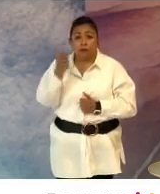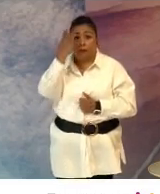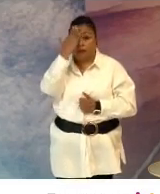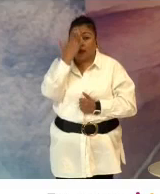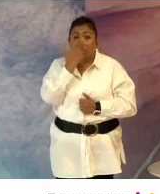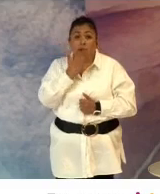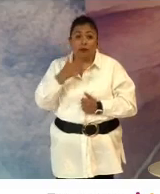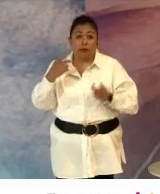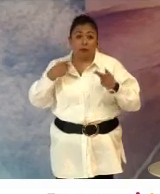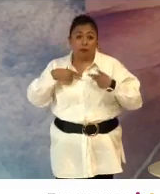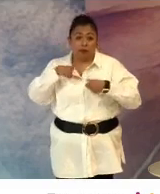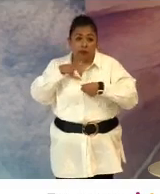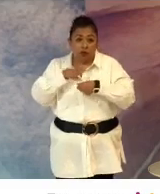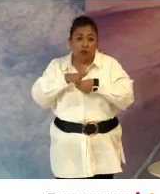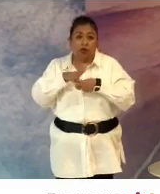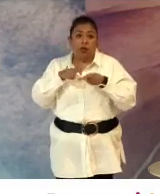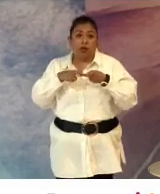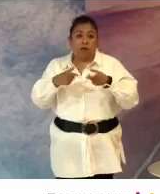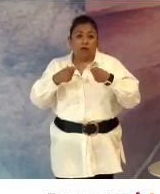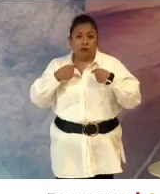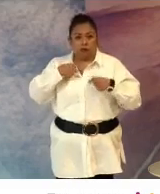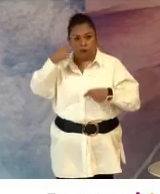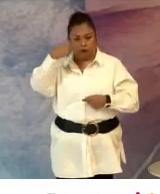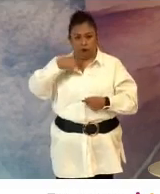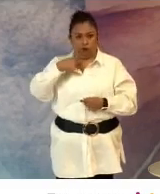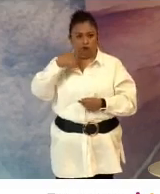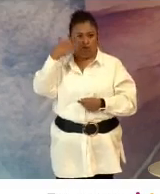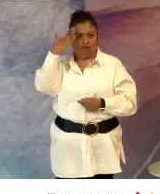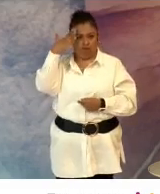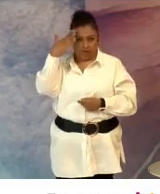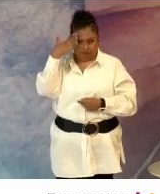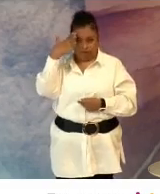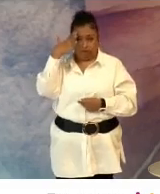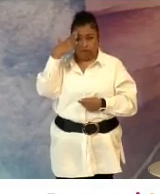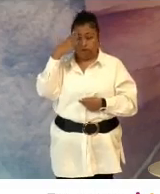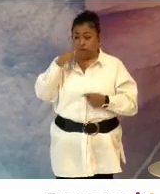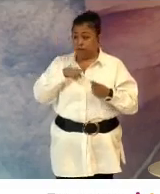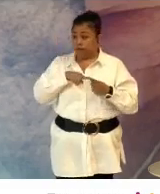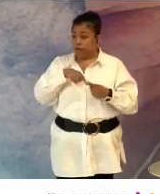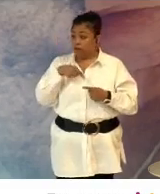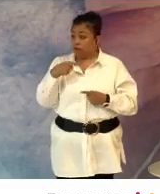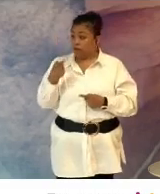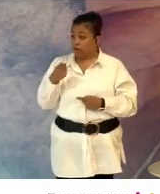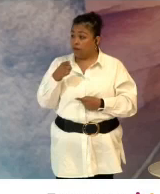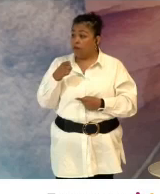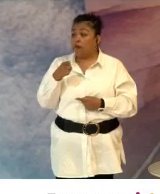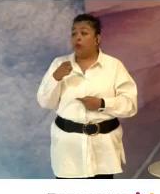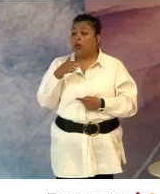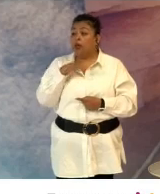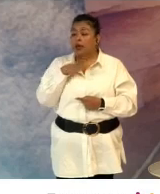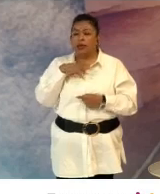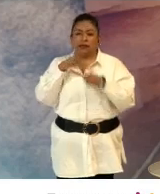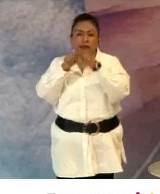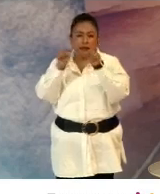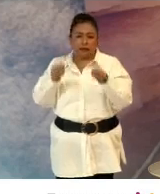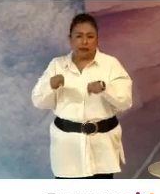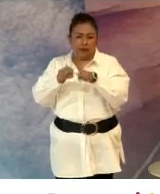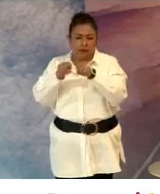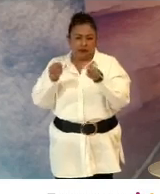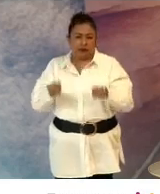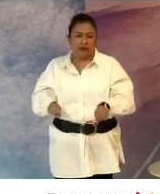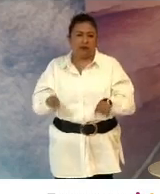habilidades personales e interpersonales de liderazgo, y del lado este tenemos la parte sistémica.